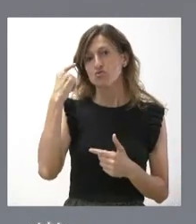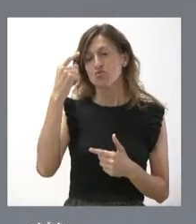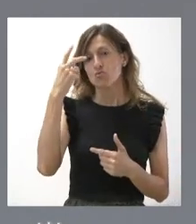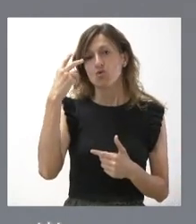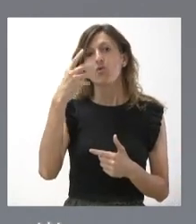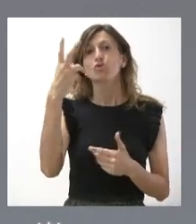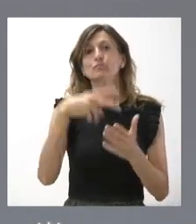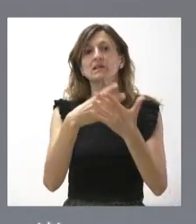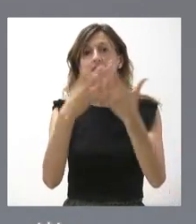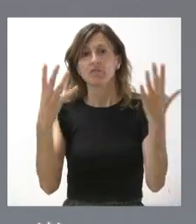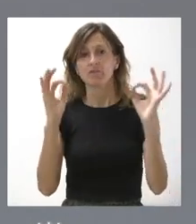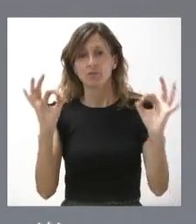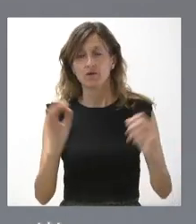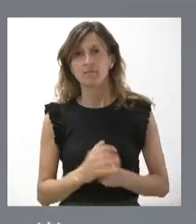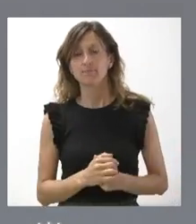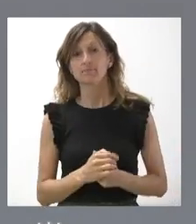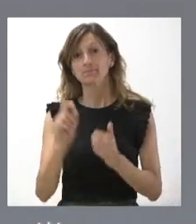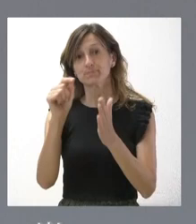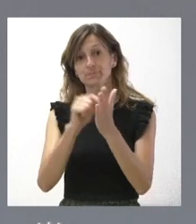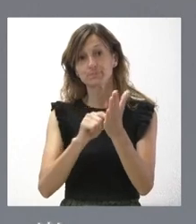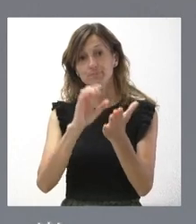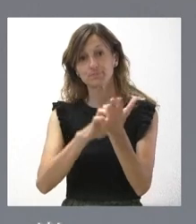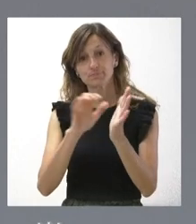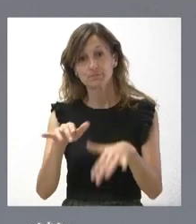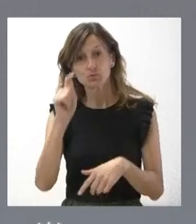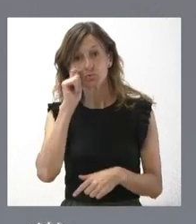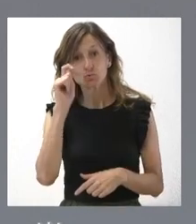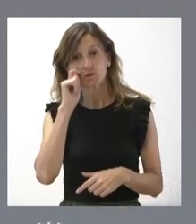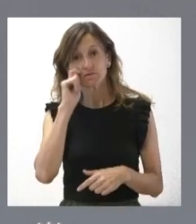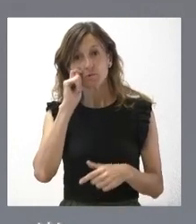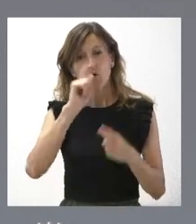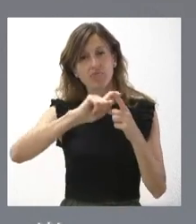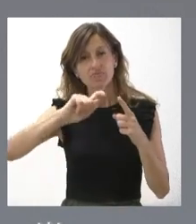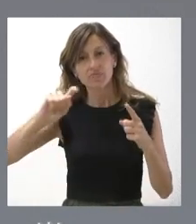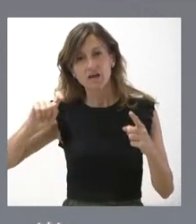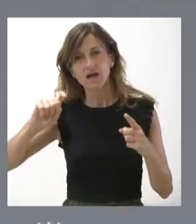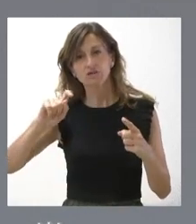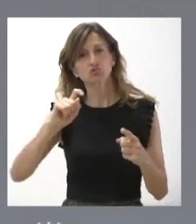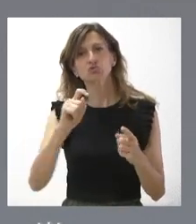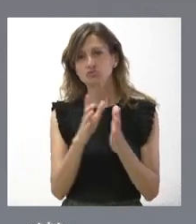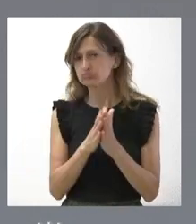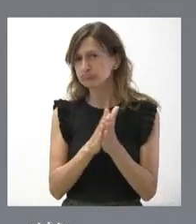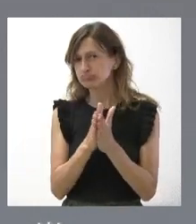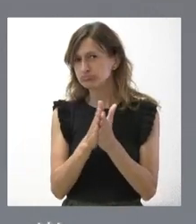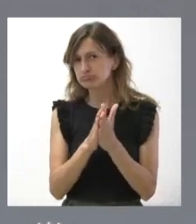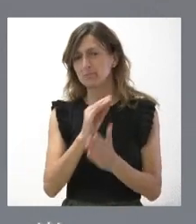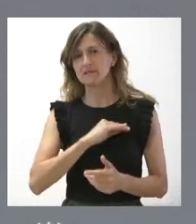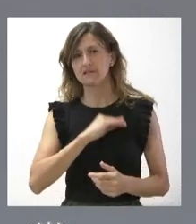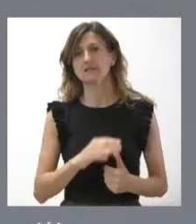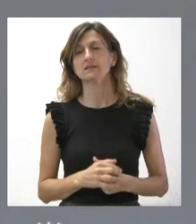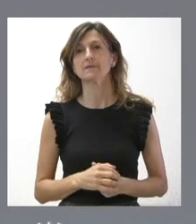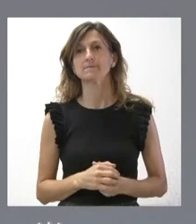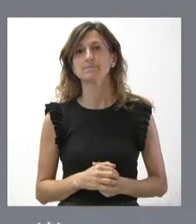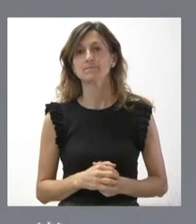2019. De manera que los datos del turismo en Castilla y León son datos muy estimulantes.